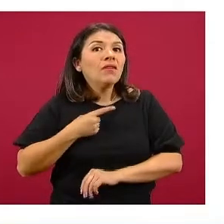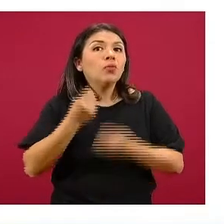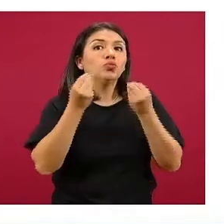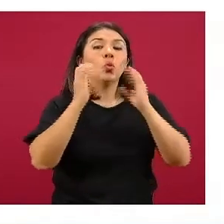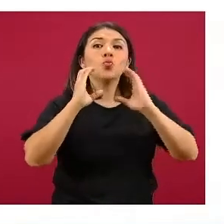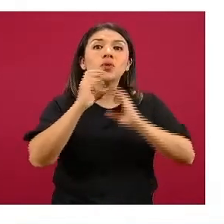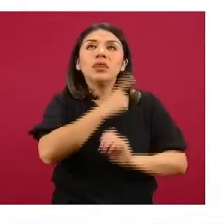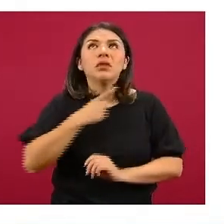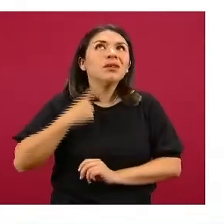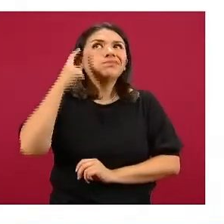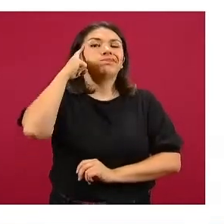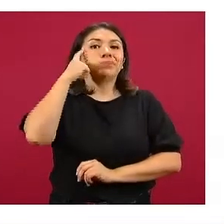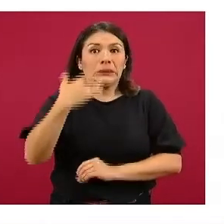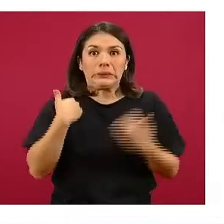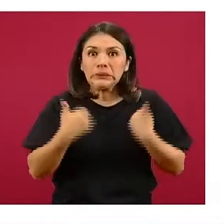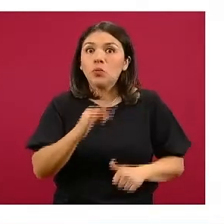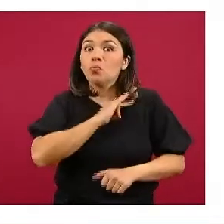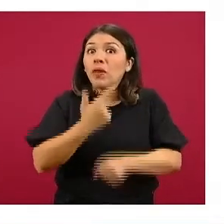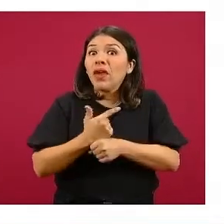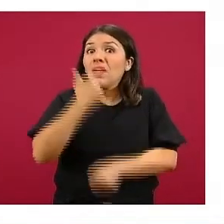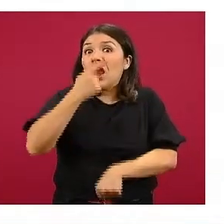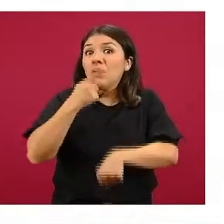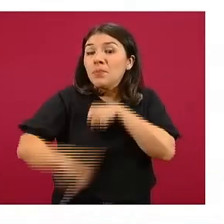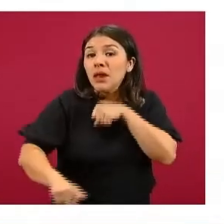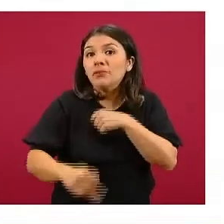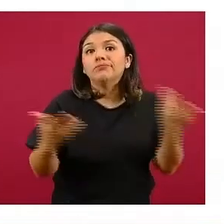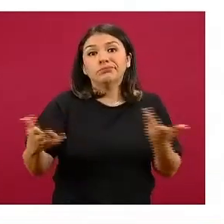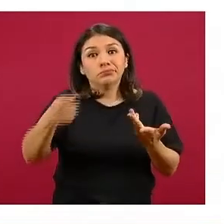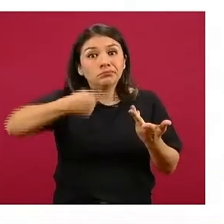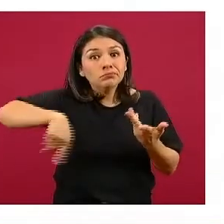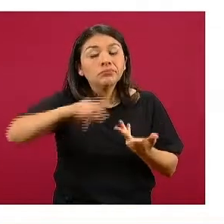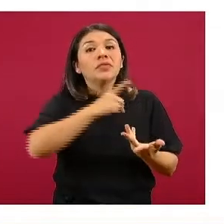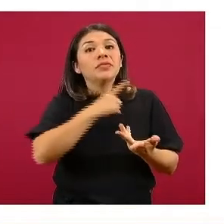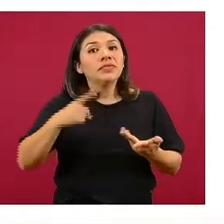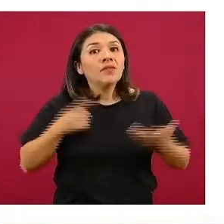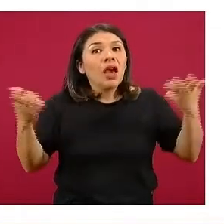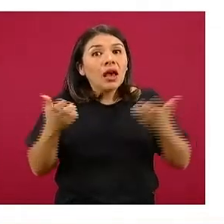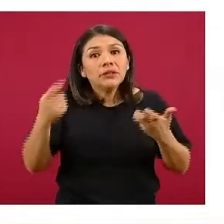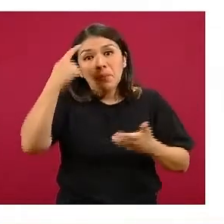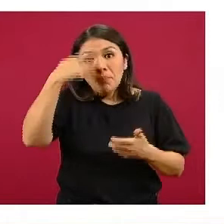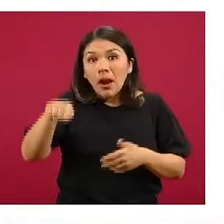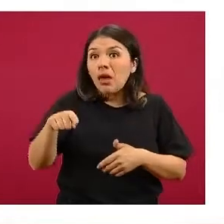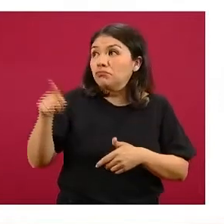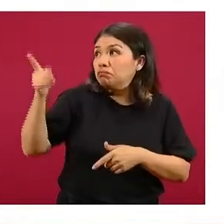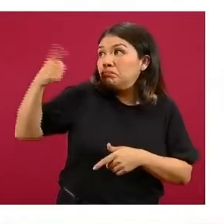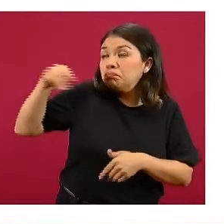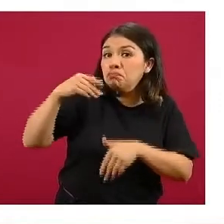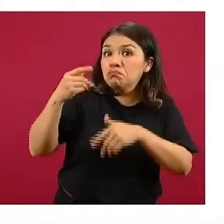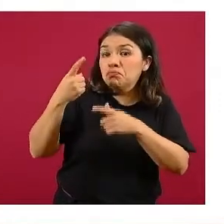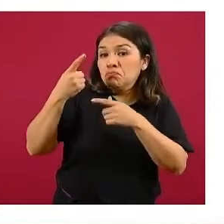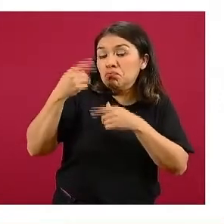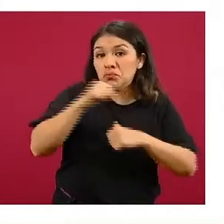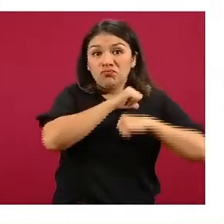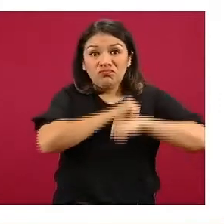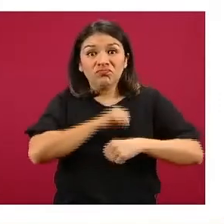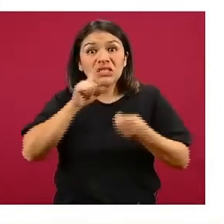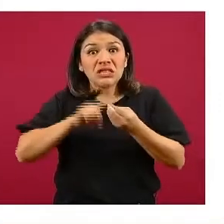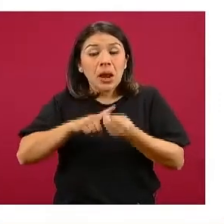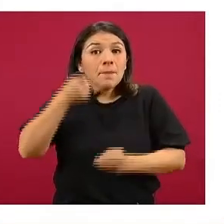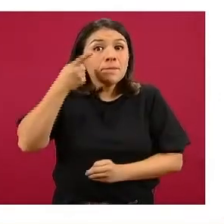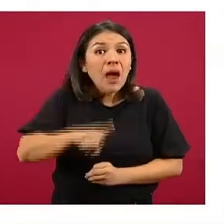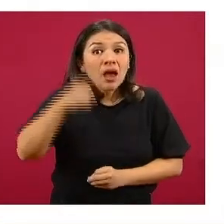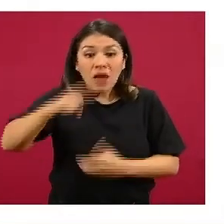mayor conciencia de este riesgo y contribuir, lo resaltamos, a las disposiciones específicas que ponga la